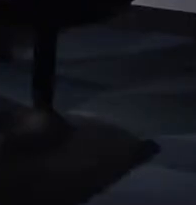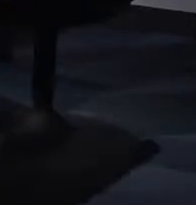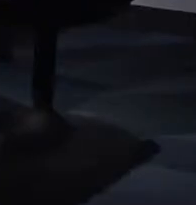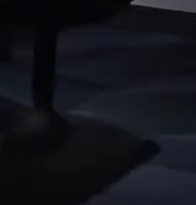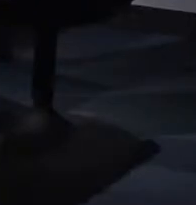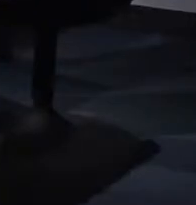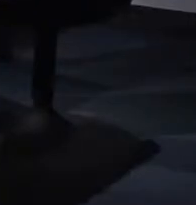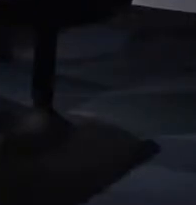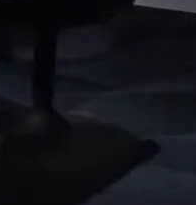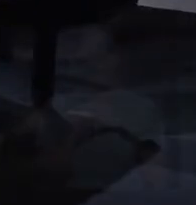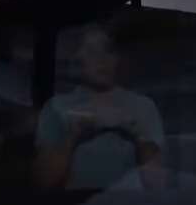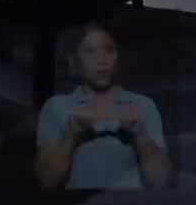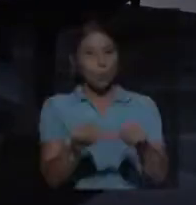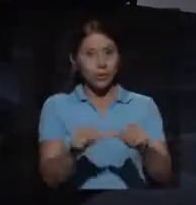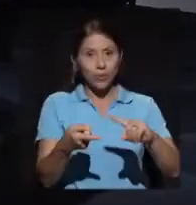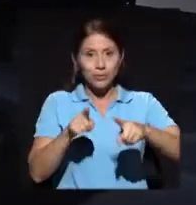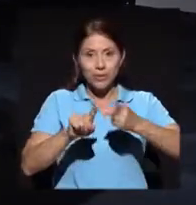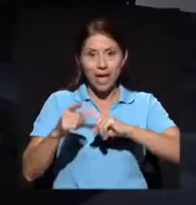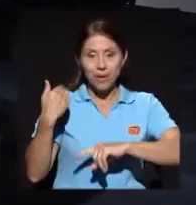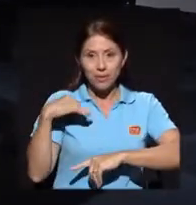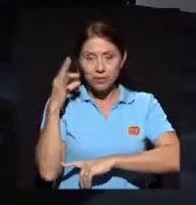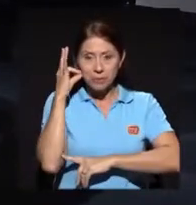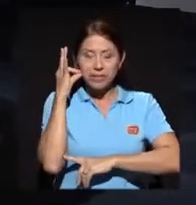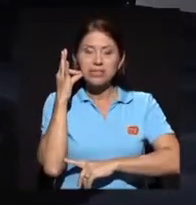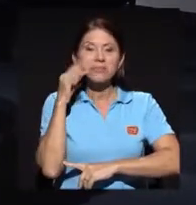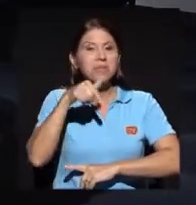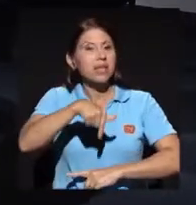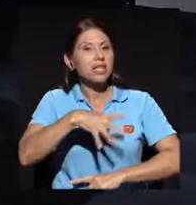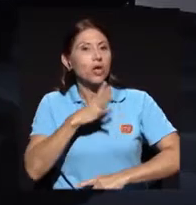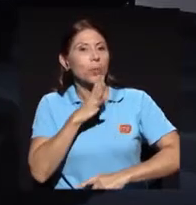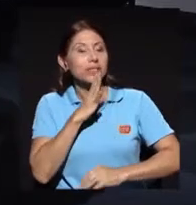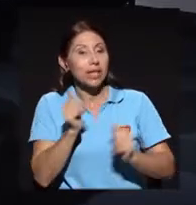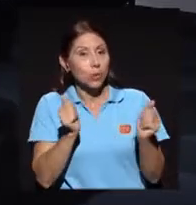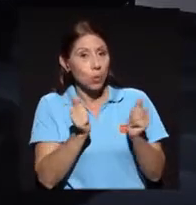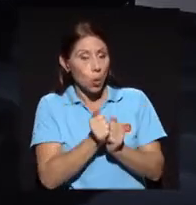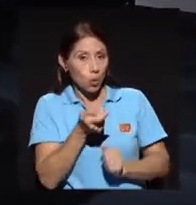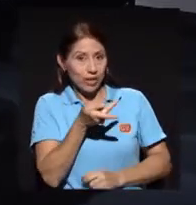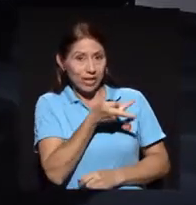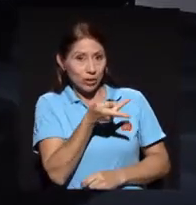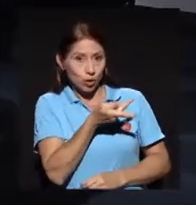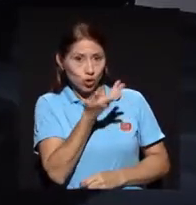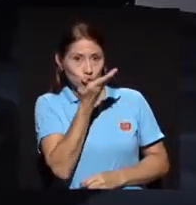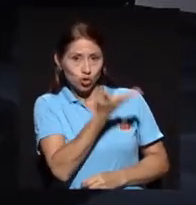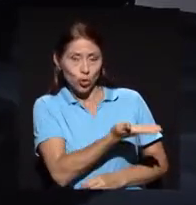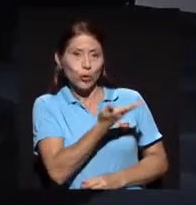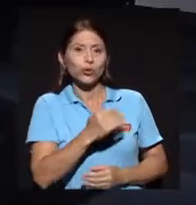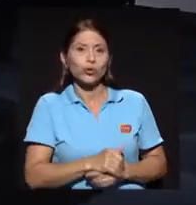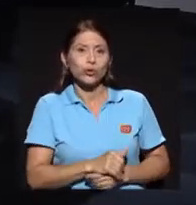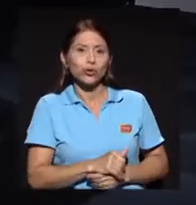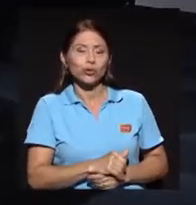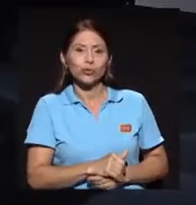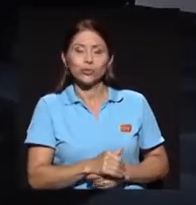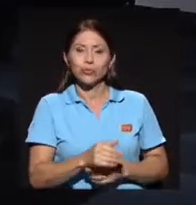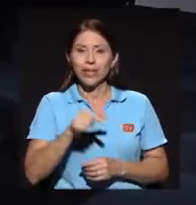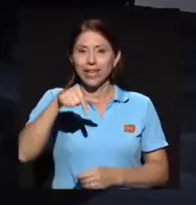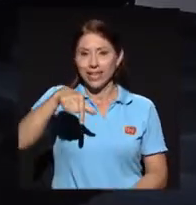continuamos amigas y amigos conversando con estos dos pivotes